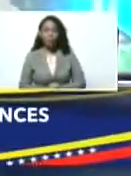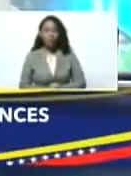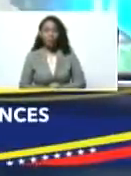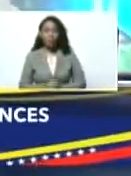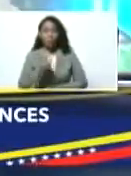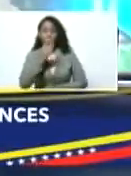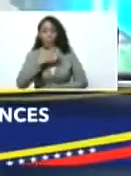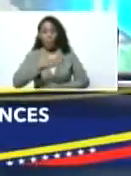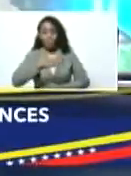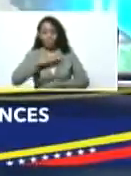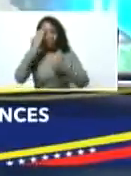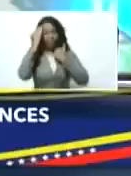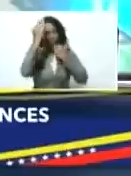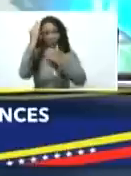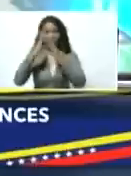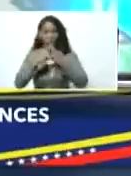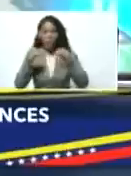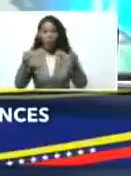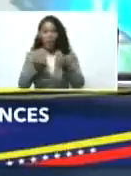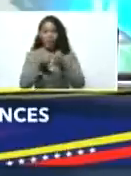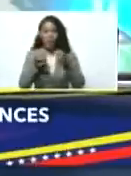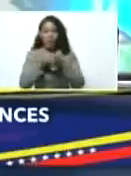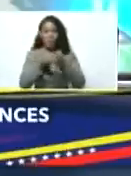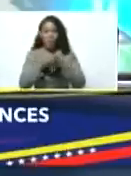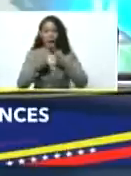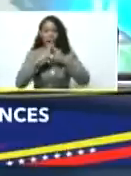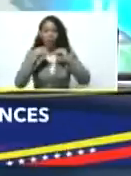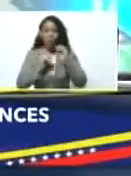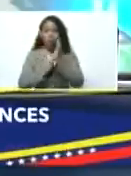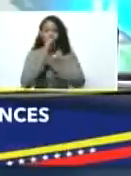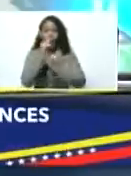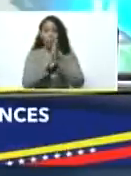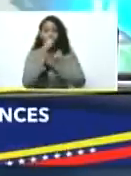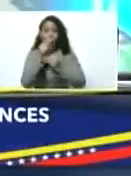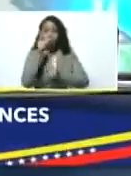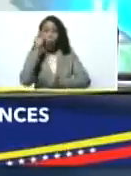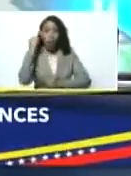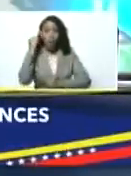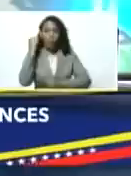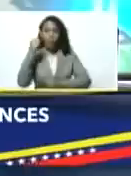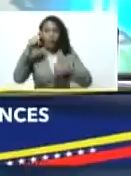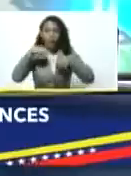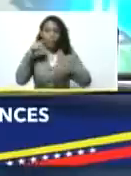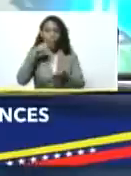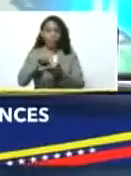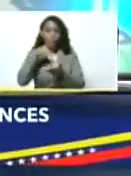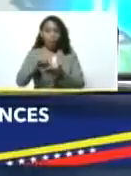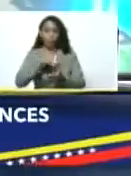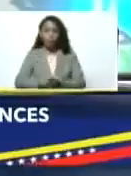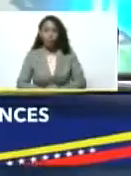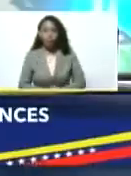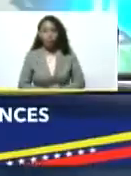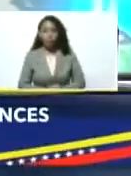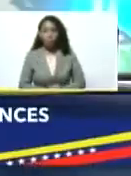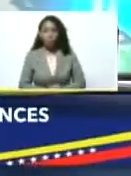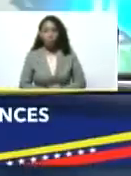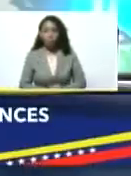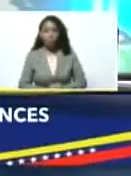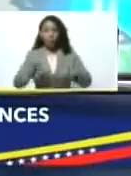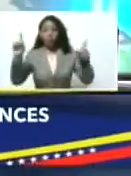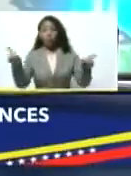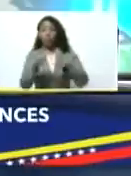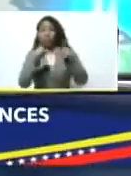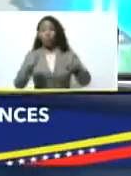Bueno, mis saludos a todo el equipo, a todos los emprendedores y emprendedoras presentes. La orquesta